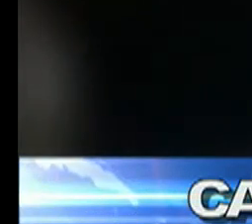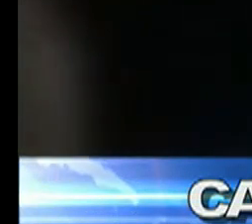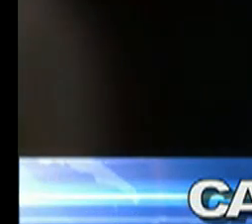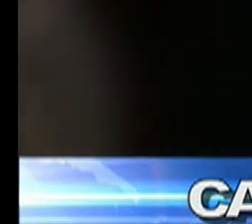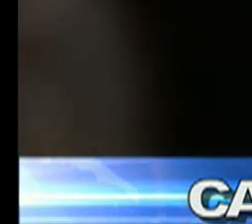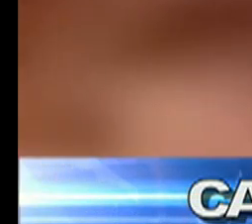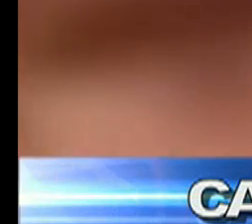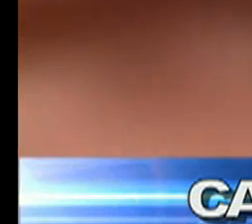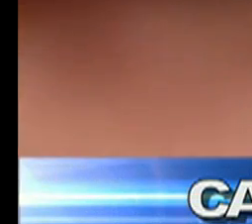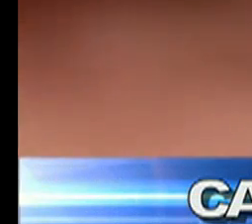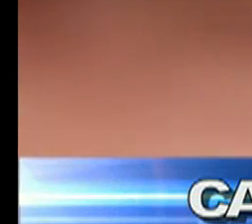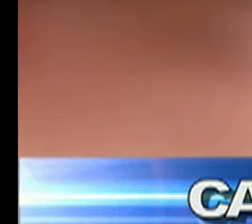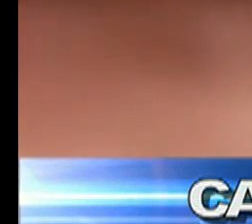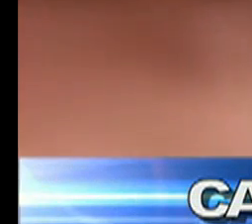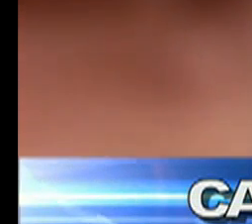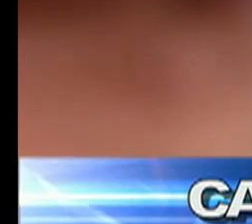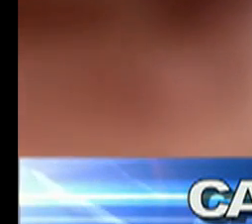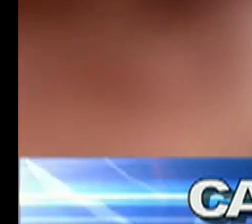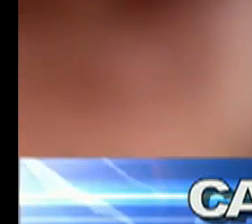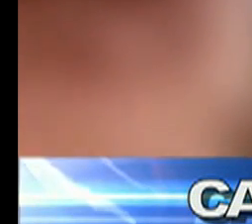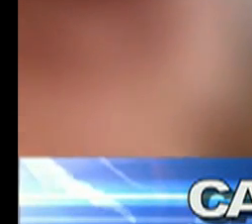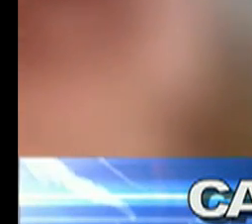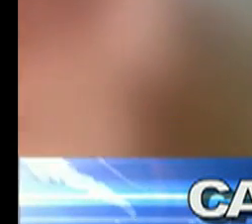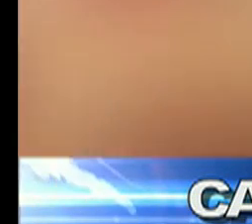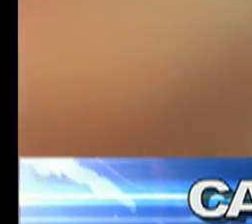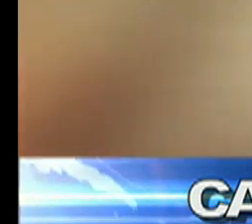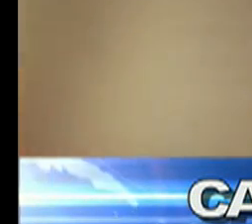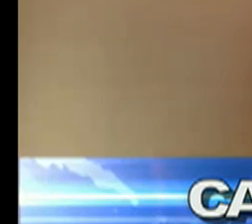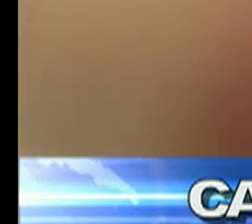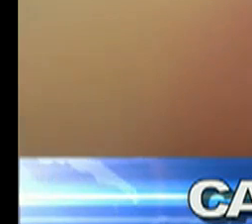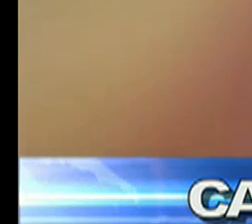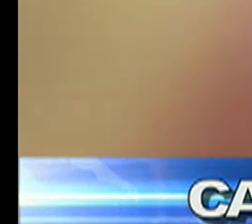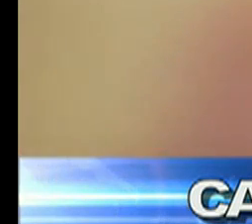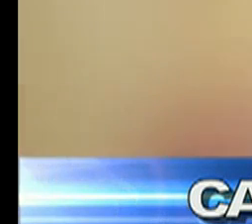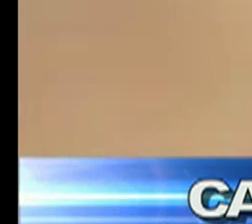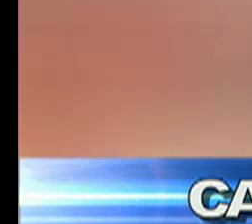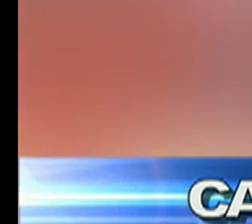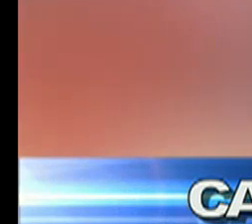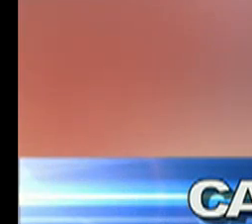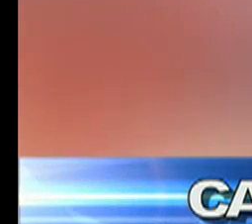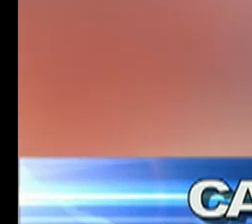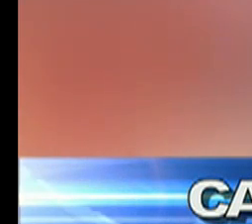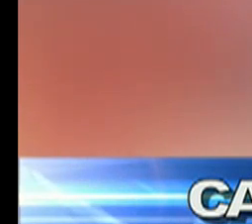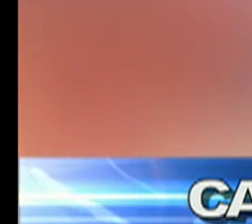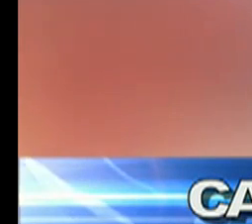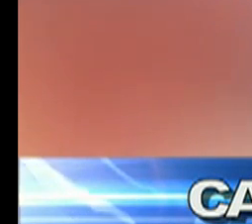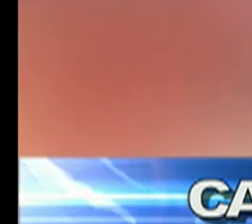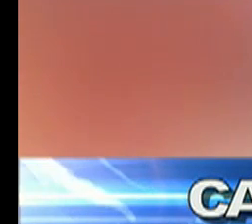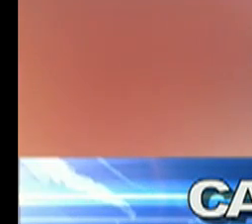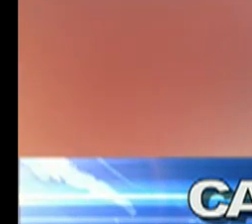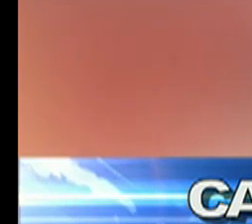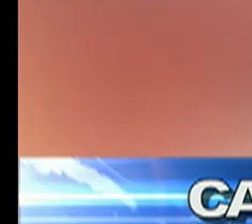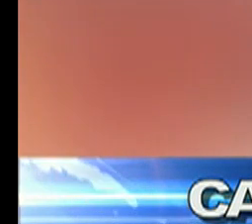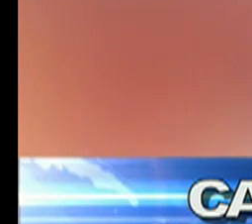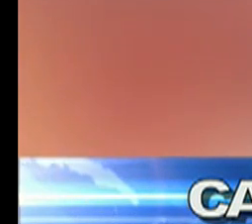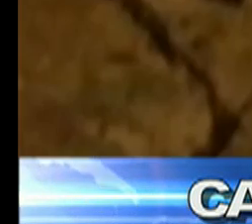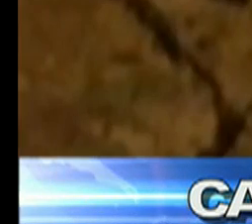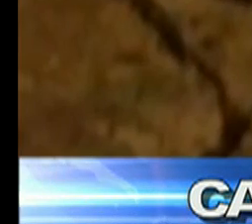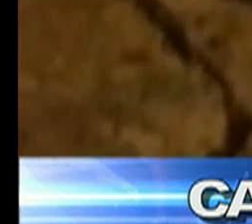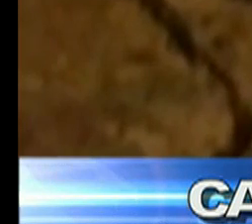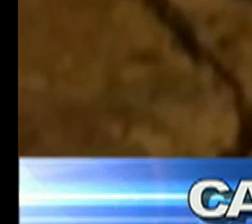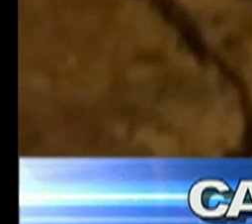Clausuran un camal clandestino. Los comerciantes faenaban el ganado en horas de